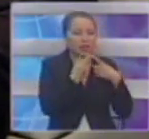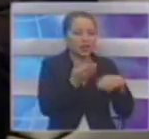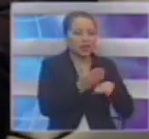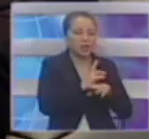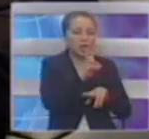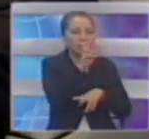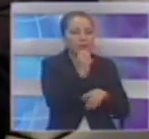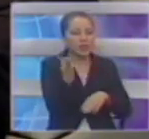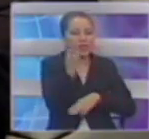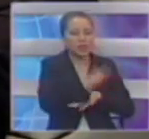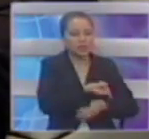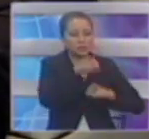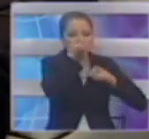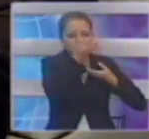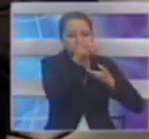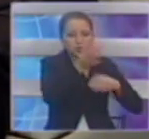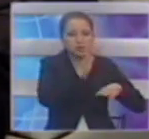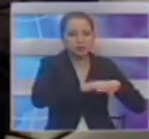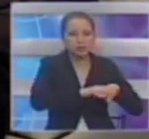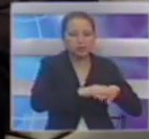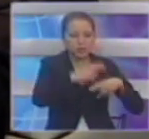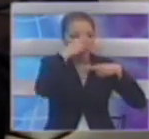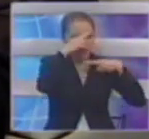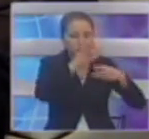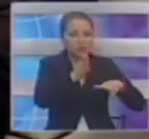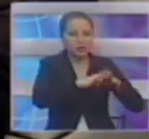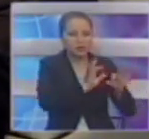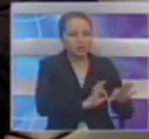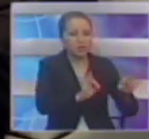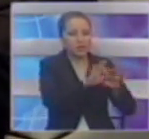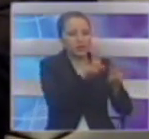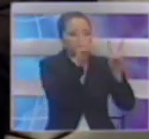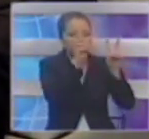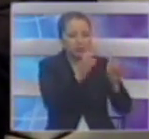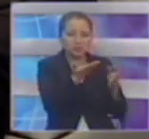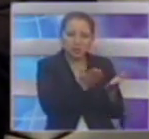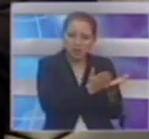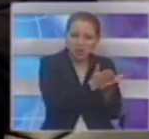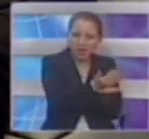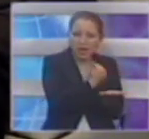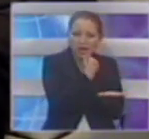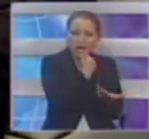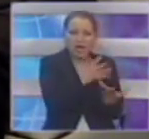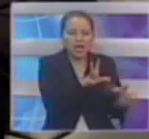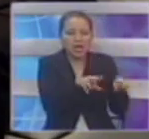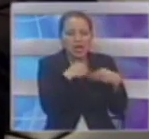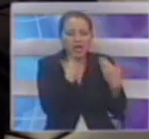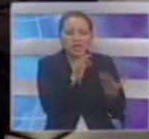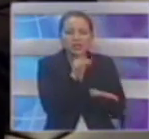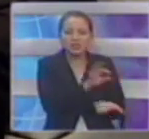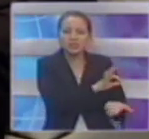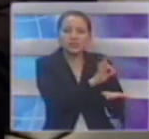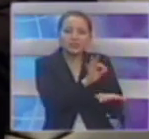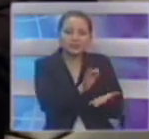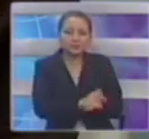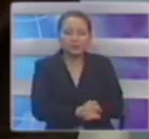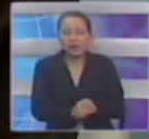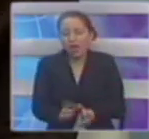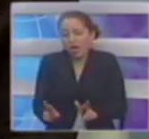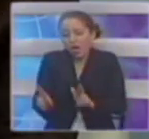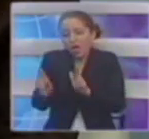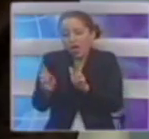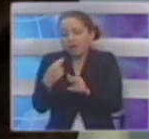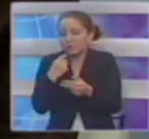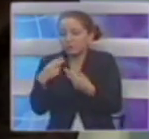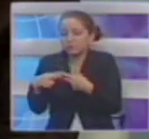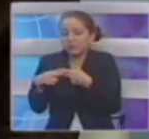días se conocería o se daría una noticia importante sobre este tema, ¿irá por ese lado de ya anunciar una candidatura? Ojalá esté relacionada con